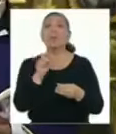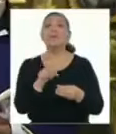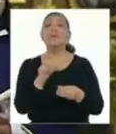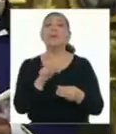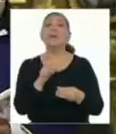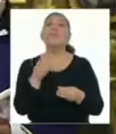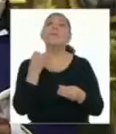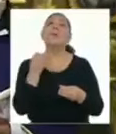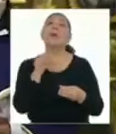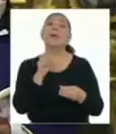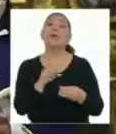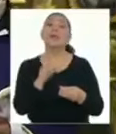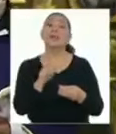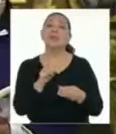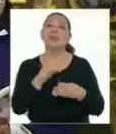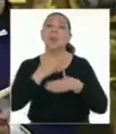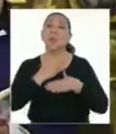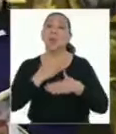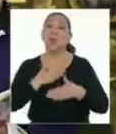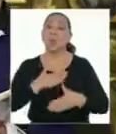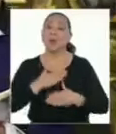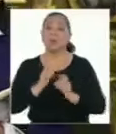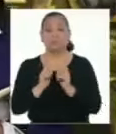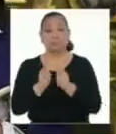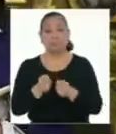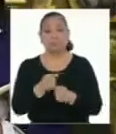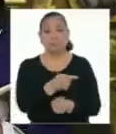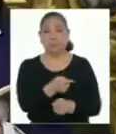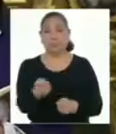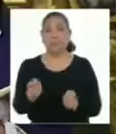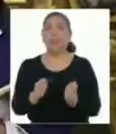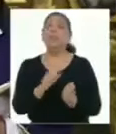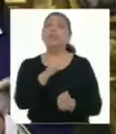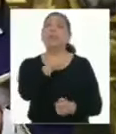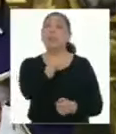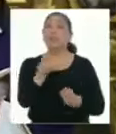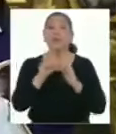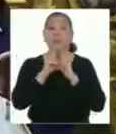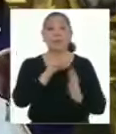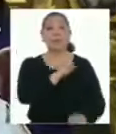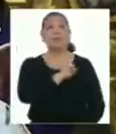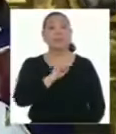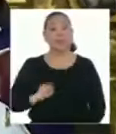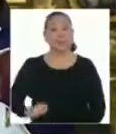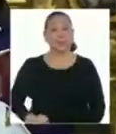él, porque esto es mi cuerpo que será entregado por ustedes.